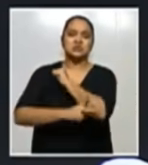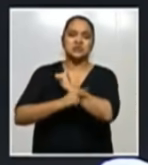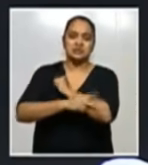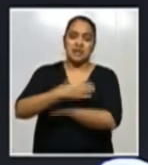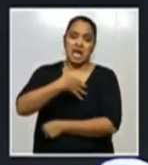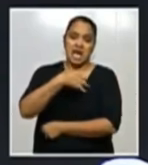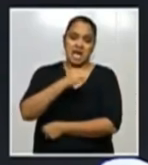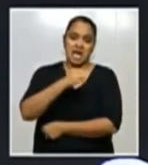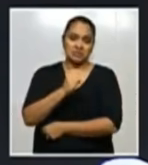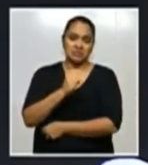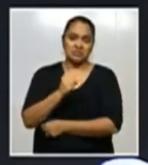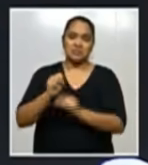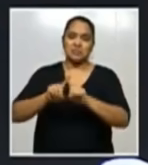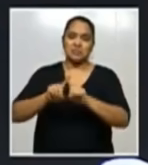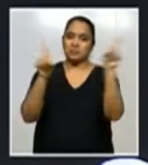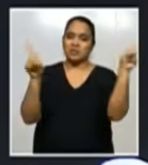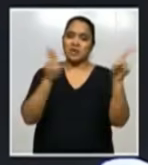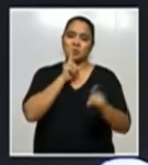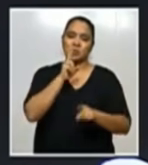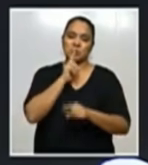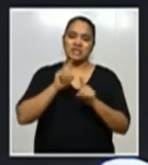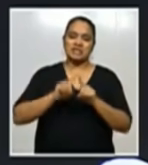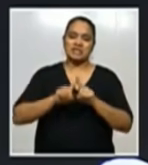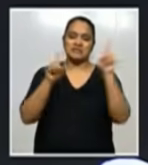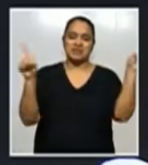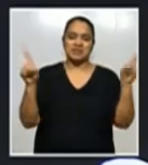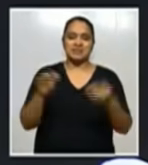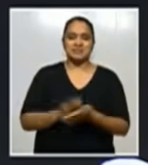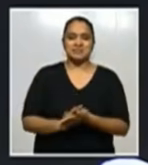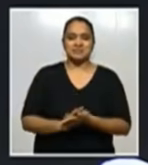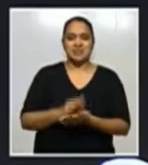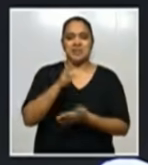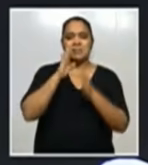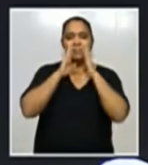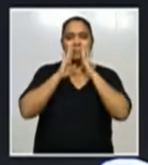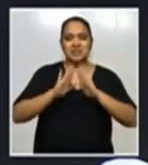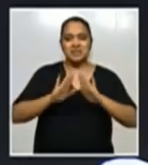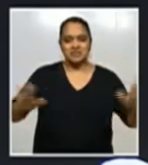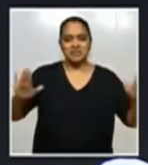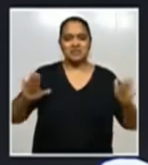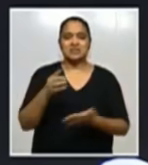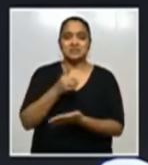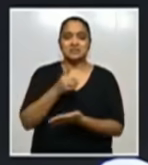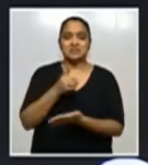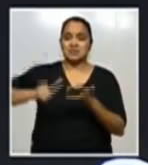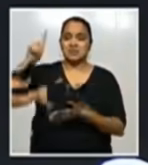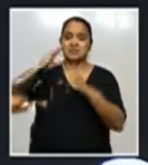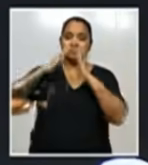diferente. Que Dios bendiga a Honduras. Y seguimos trabajando de la